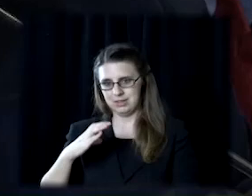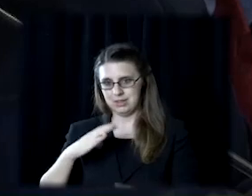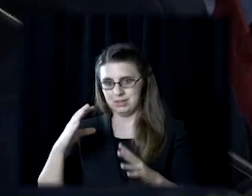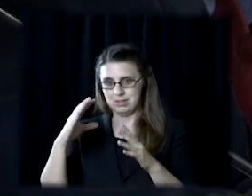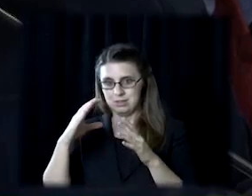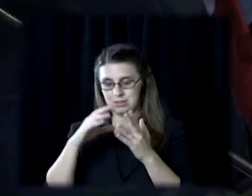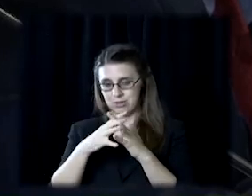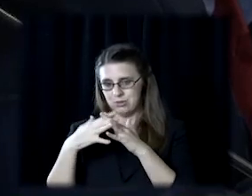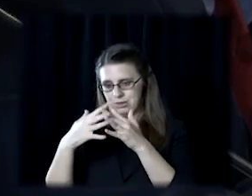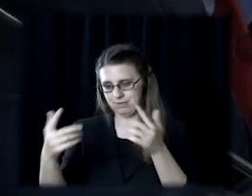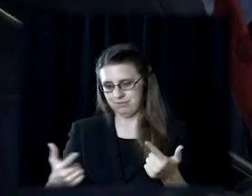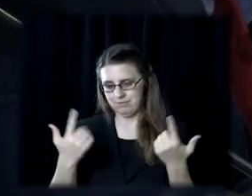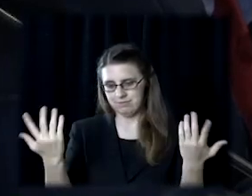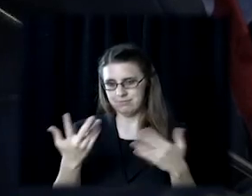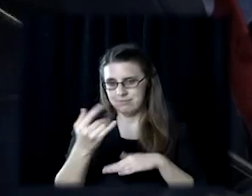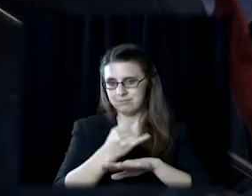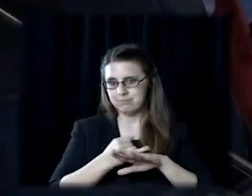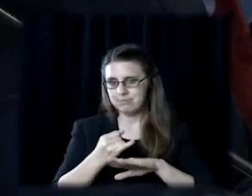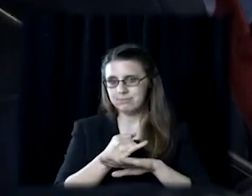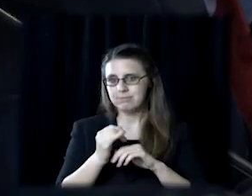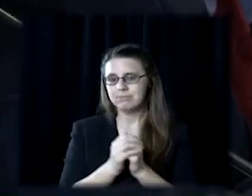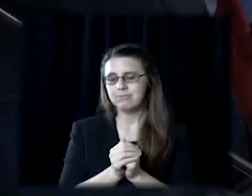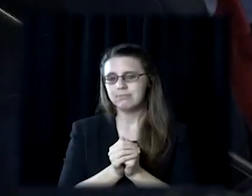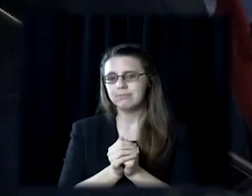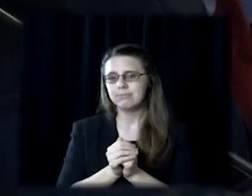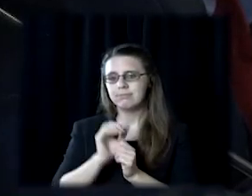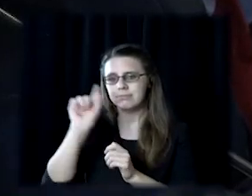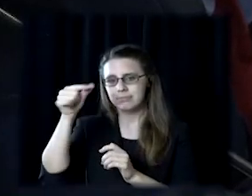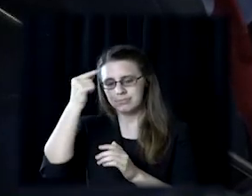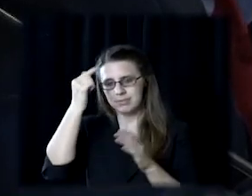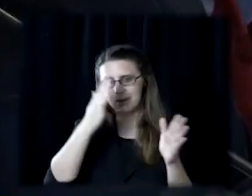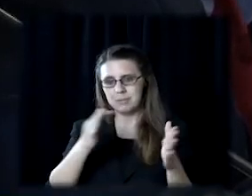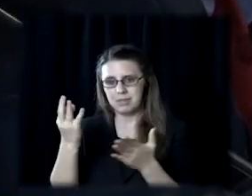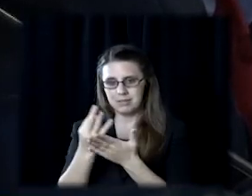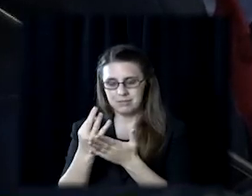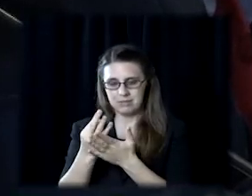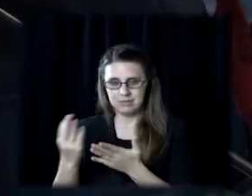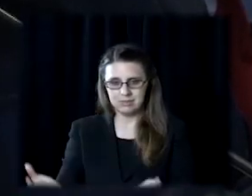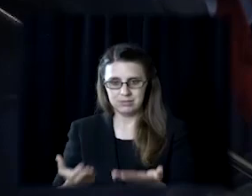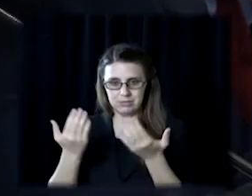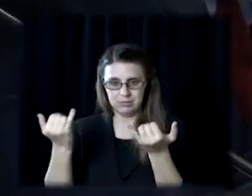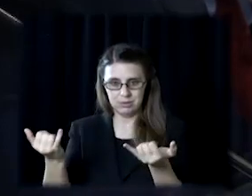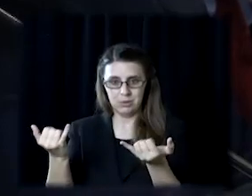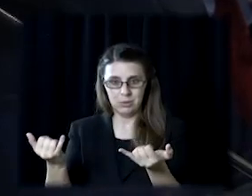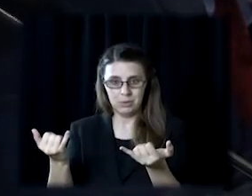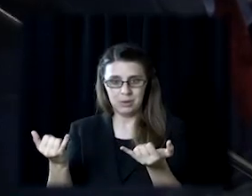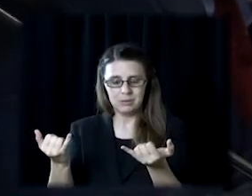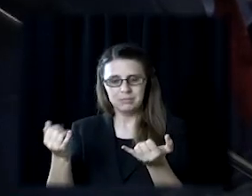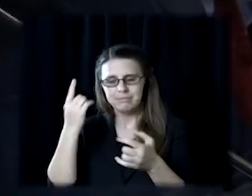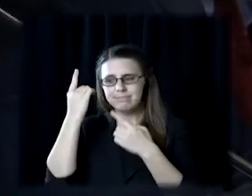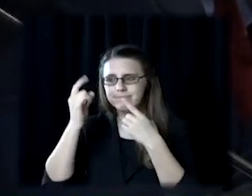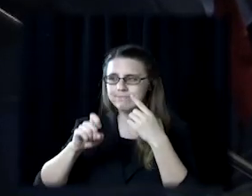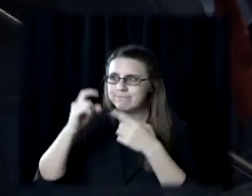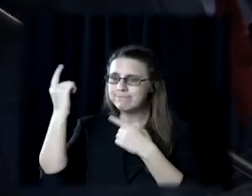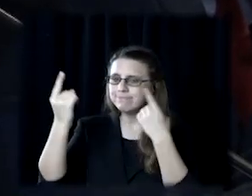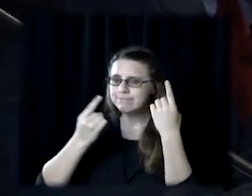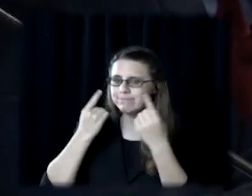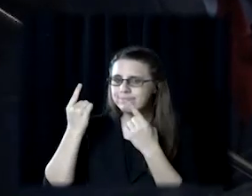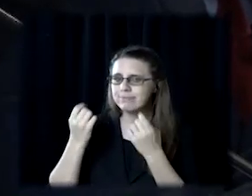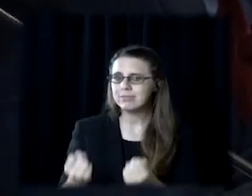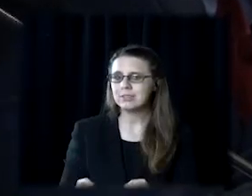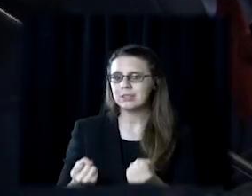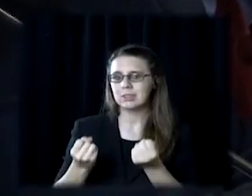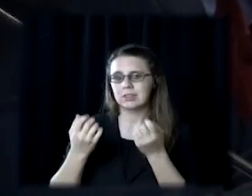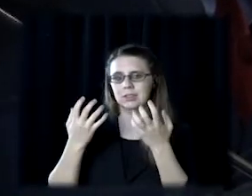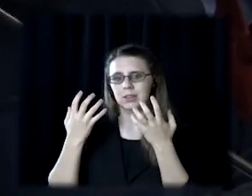a que no solo consideren las medidas propuestas por el gobierno para el plan fiscal, según se presentan hoy, sino que también consideren el tremendo progreso que ha hecho esta administración a